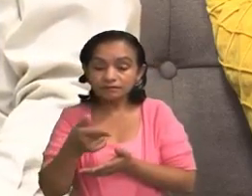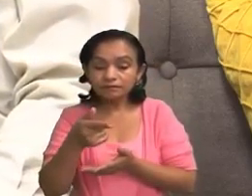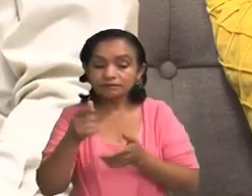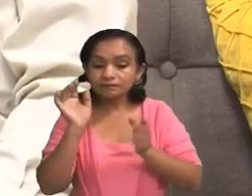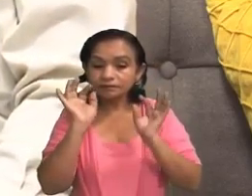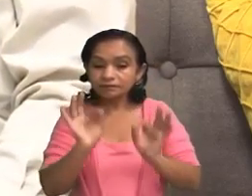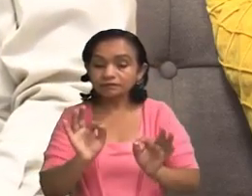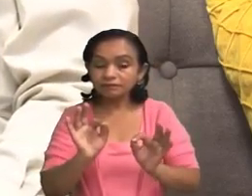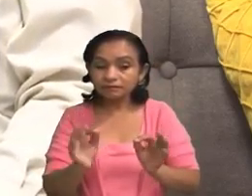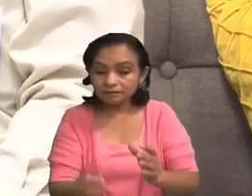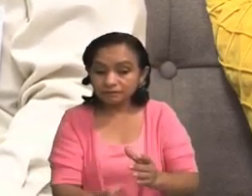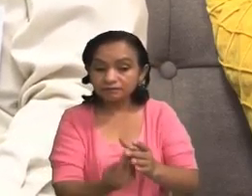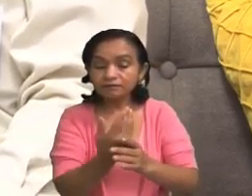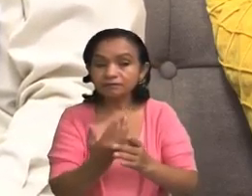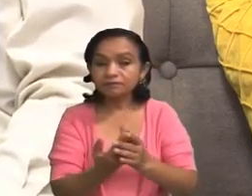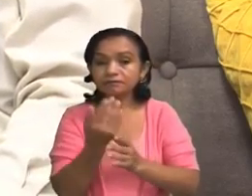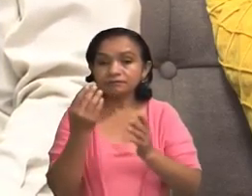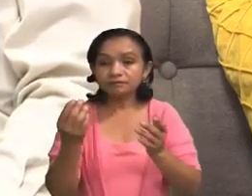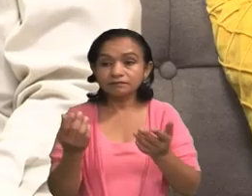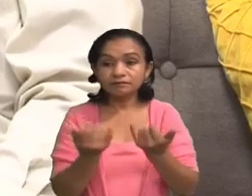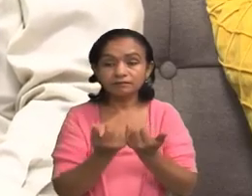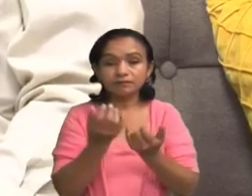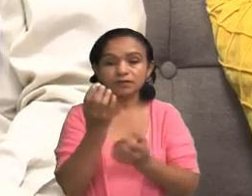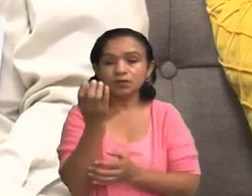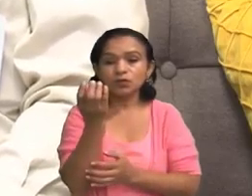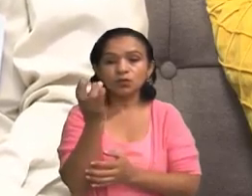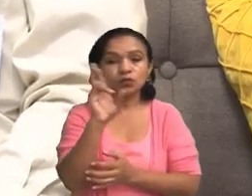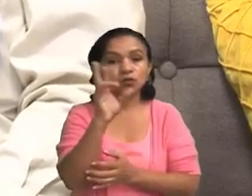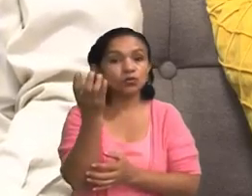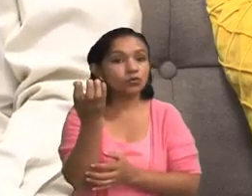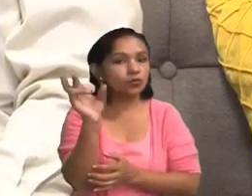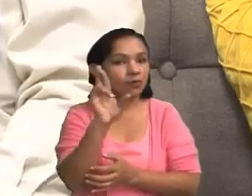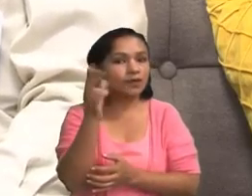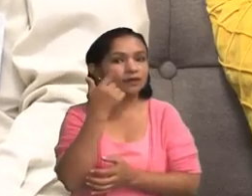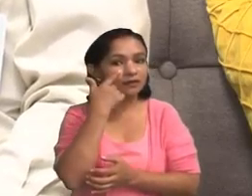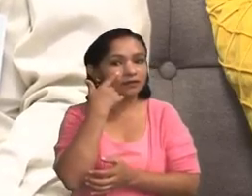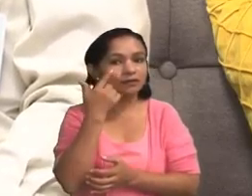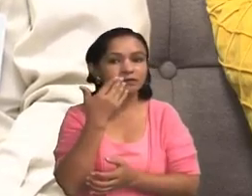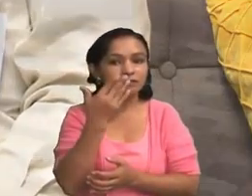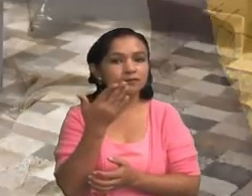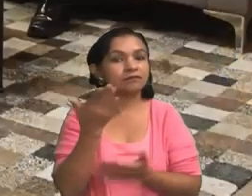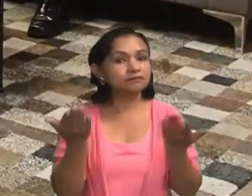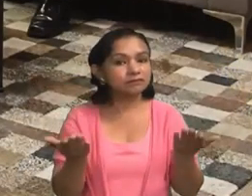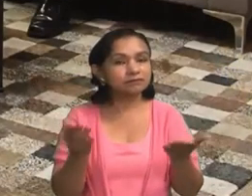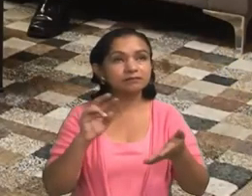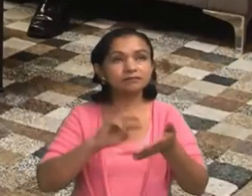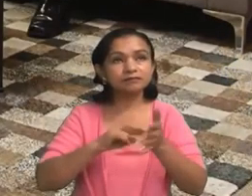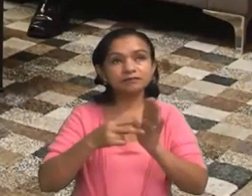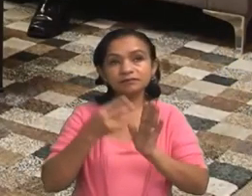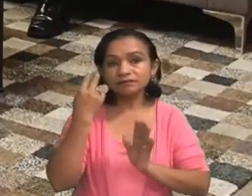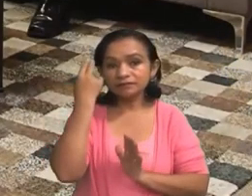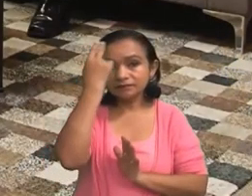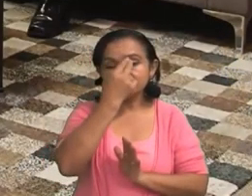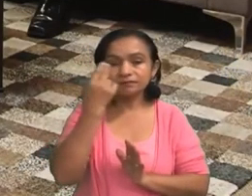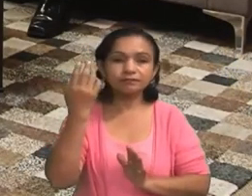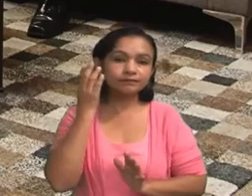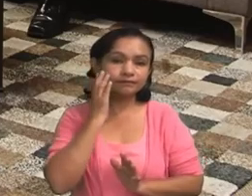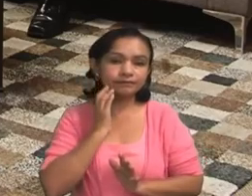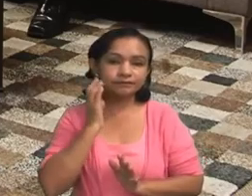valoración agronómica en el cultivo de tomate sobre este bioinsumo. Y en ese sentido le consulto a partir de la experiencia,